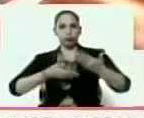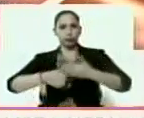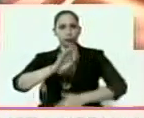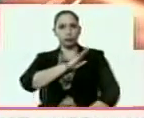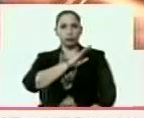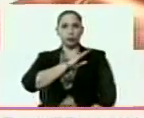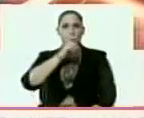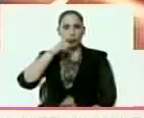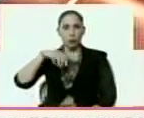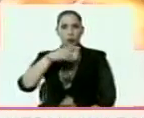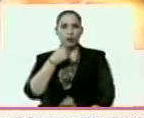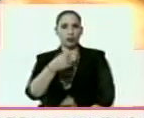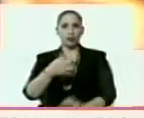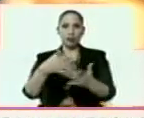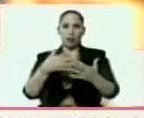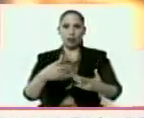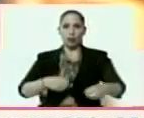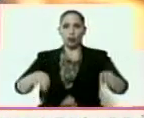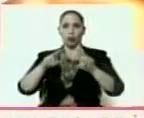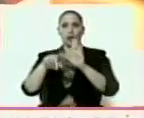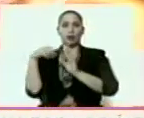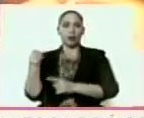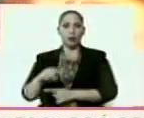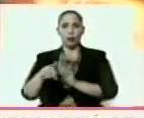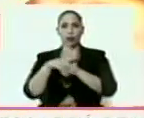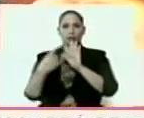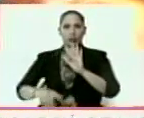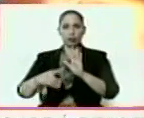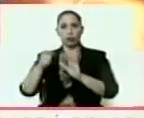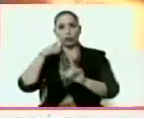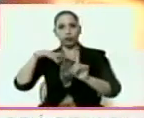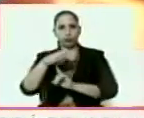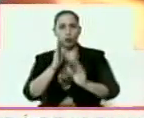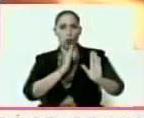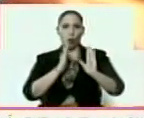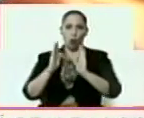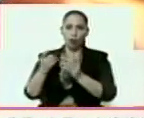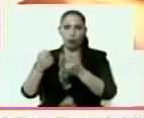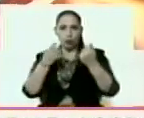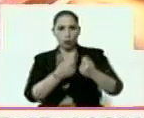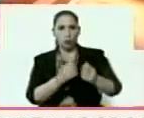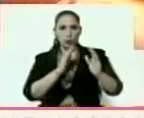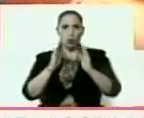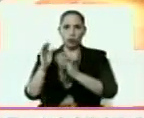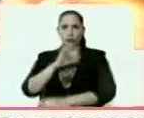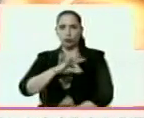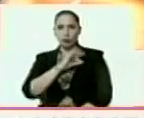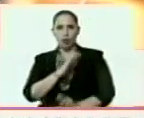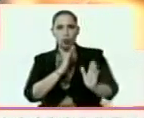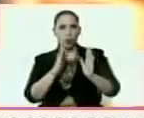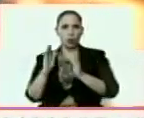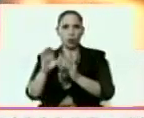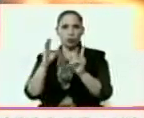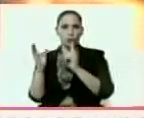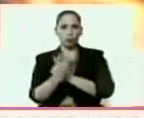así lo dice la Carta de las Naciones Unidas, tenemos derecho a darnos el orden económico, el orden social, el orden